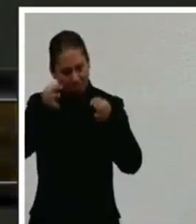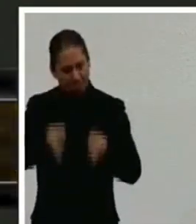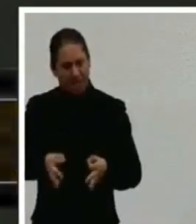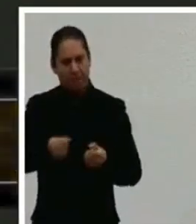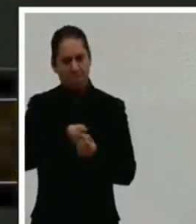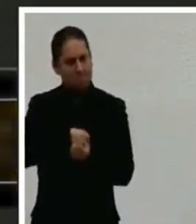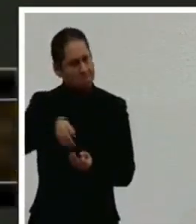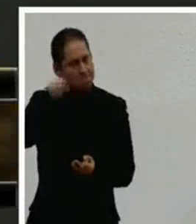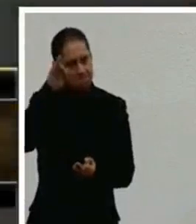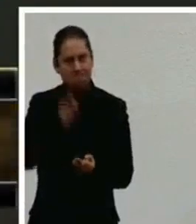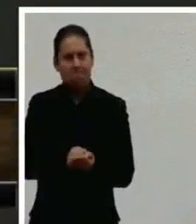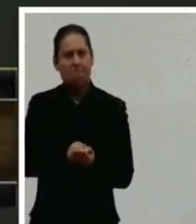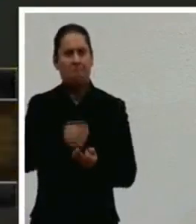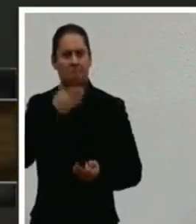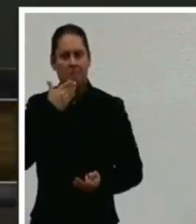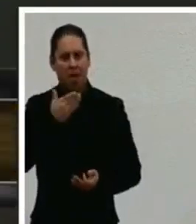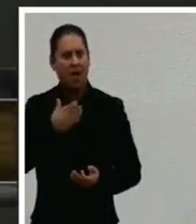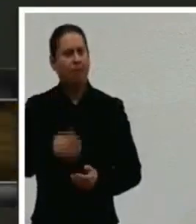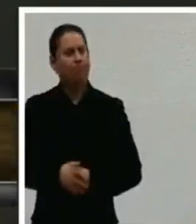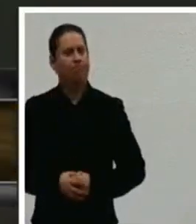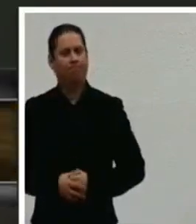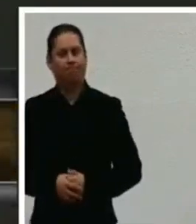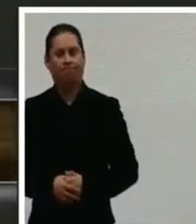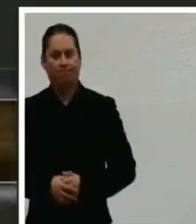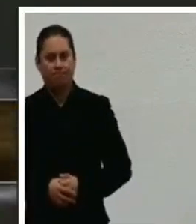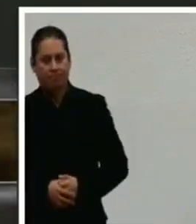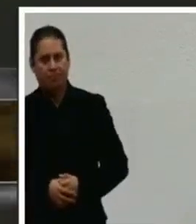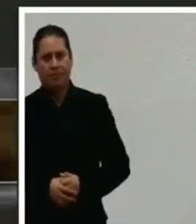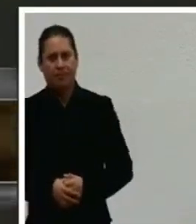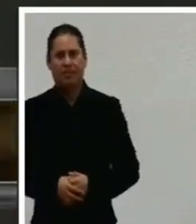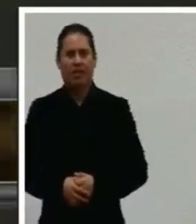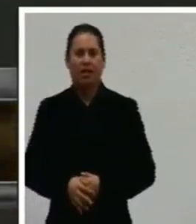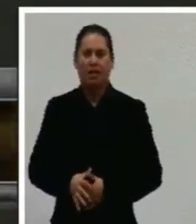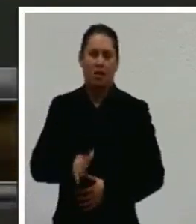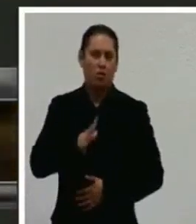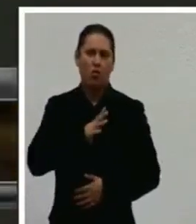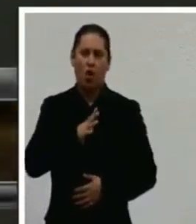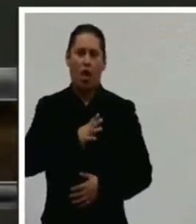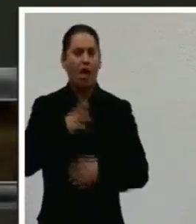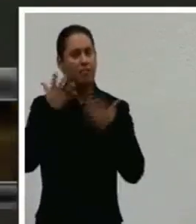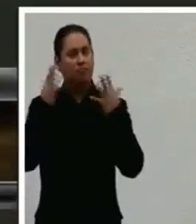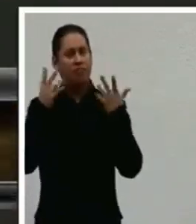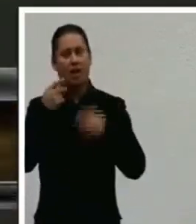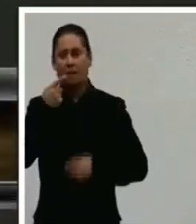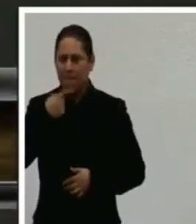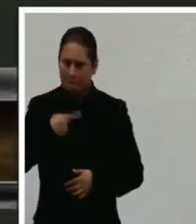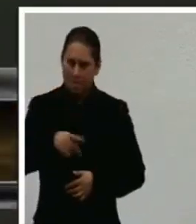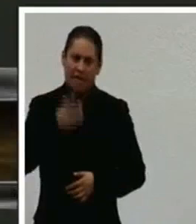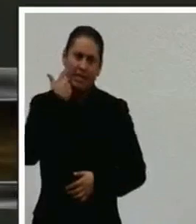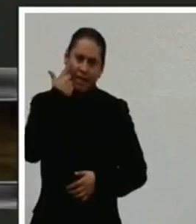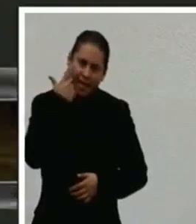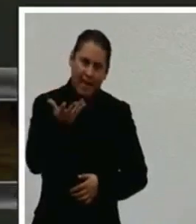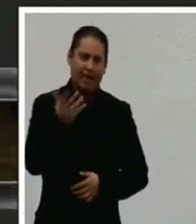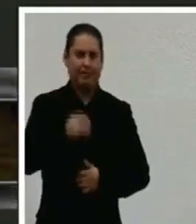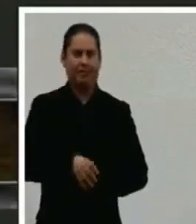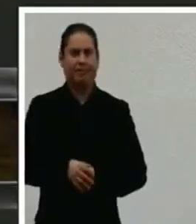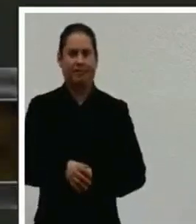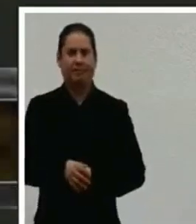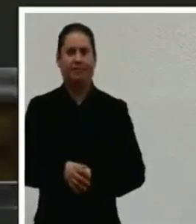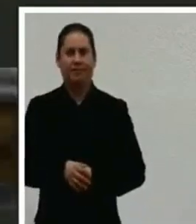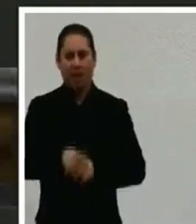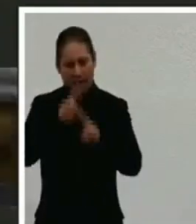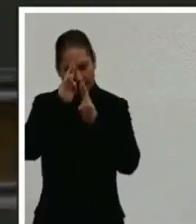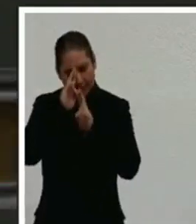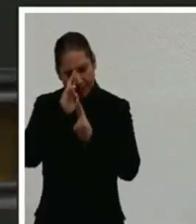de esta batalla que estamos enfrentando. Yo sé que no tenemos permitido los aplausos, presidente, pero quiero pedirle de manera